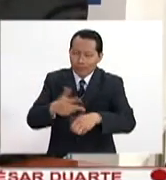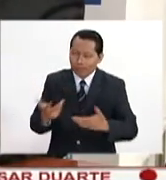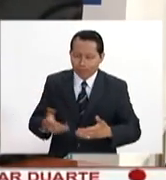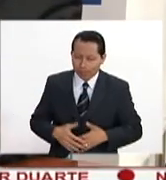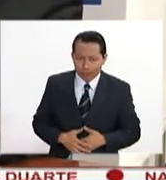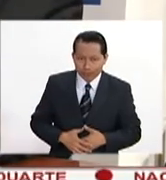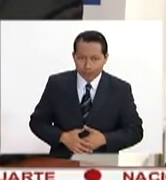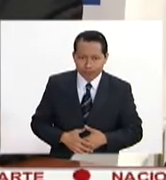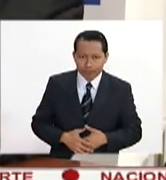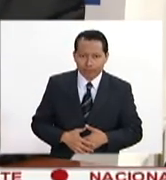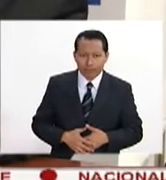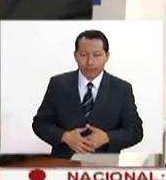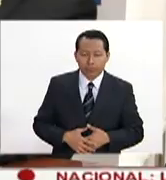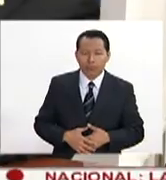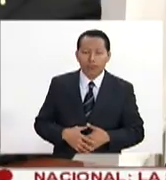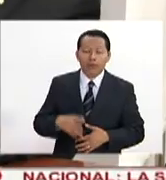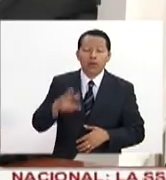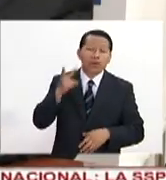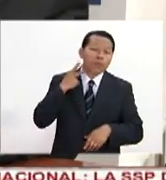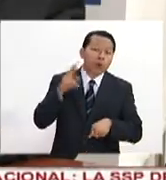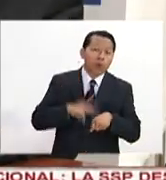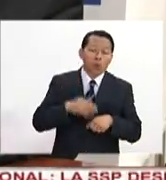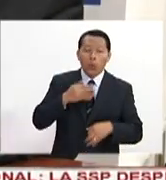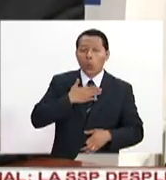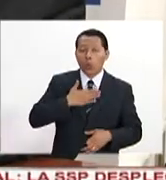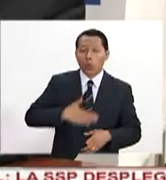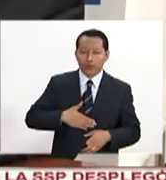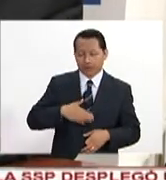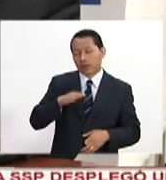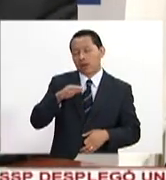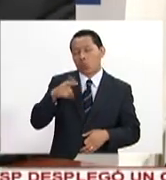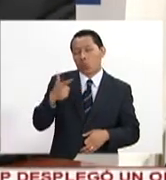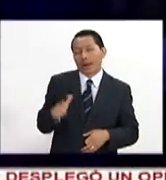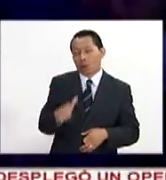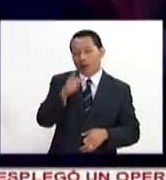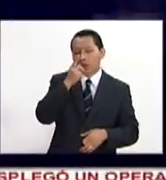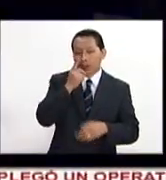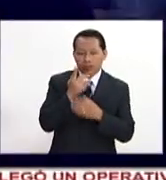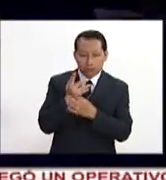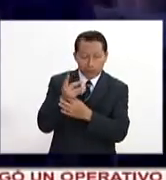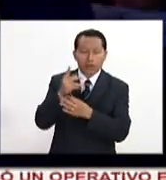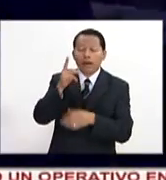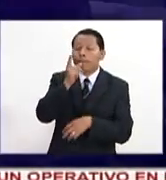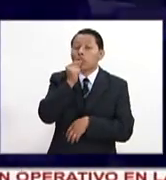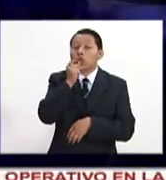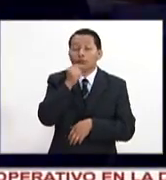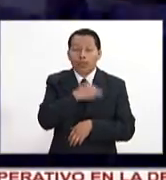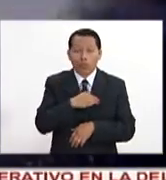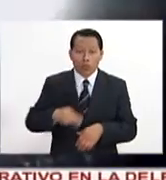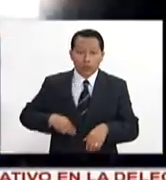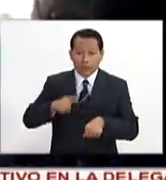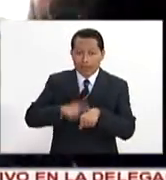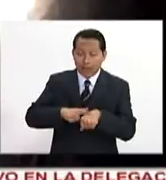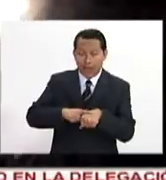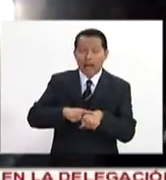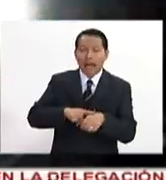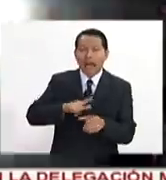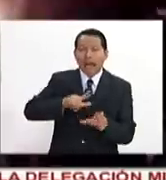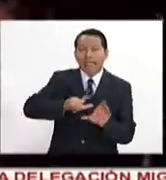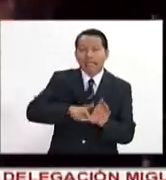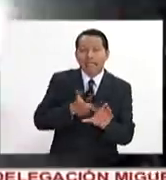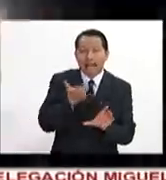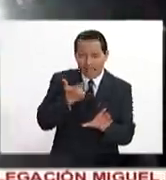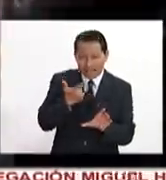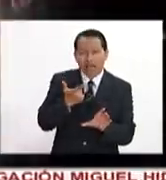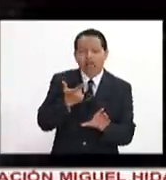El Procurador de Justicia del Estado de Guanajuato, Carlos Amarripa, informó que varios elementos de la Policía Municipal de Celaya son